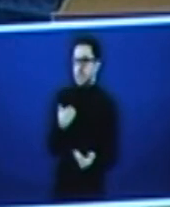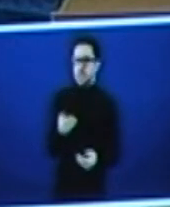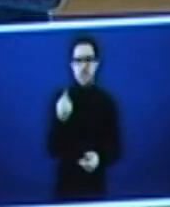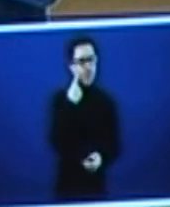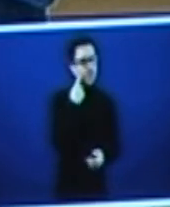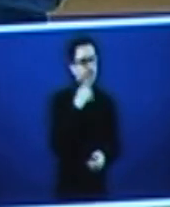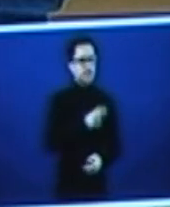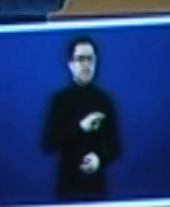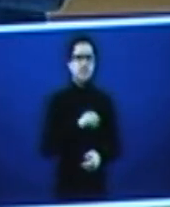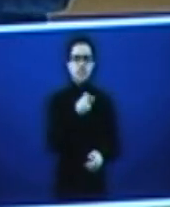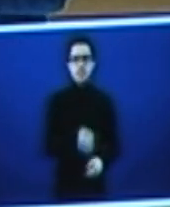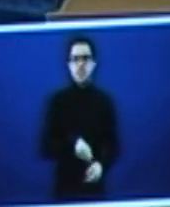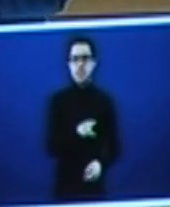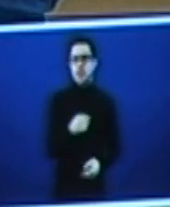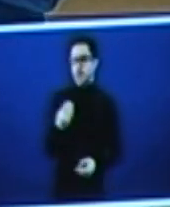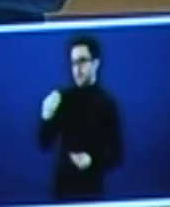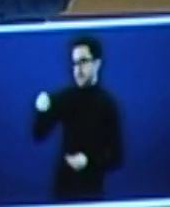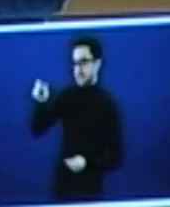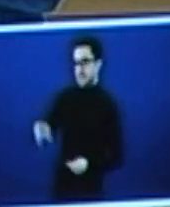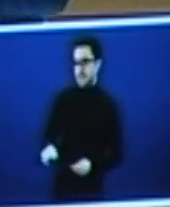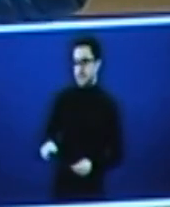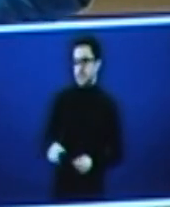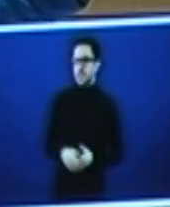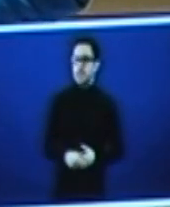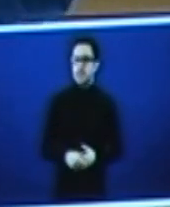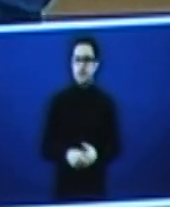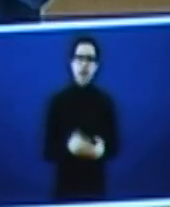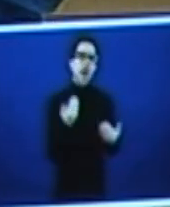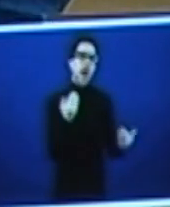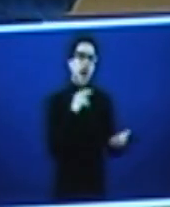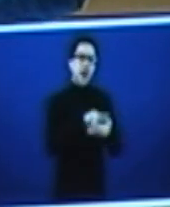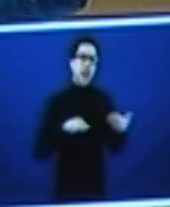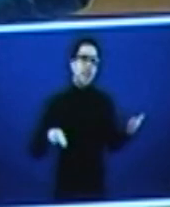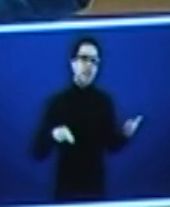no sector eólico, Galicia vai a seguir competindo nos mercados.